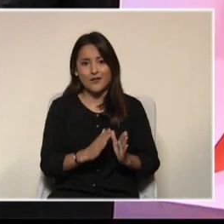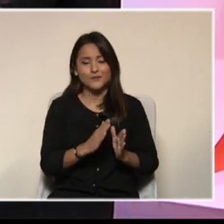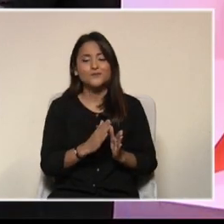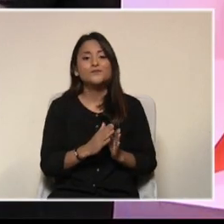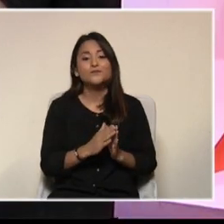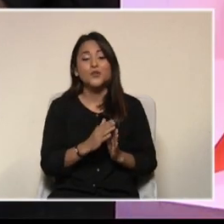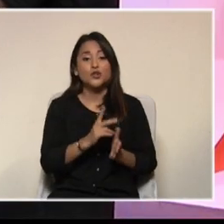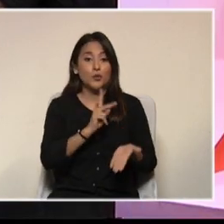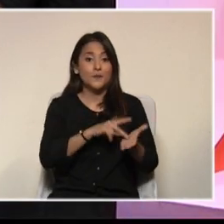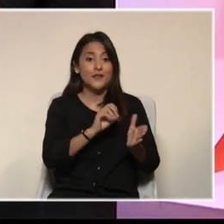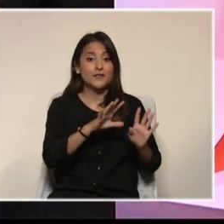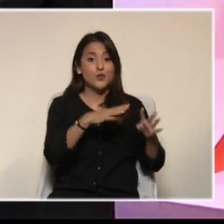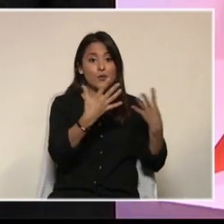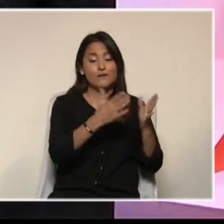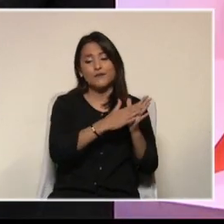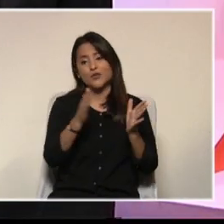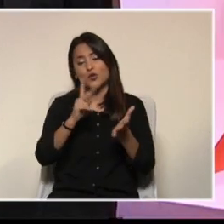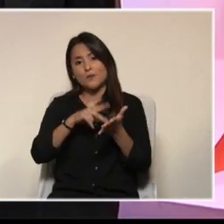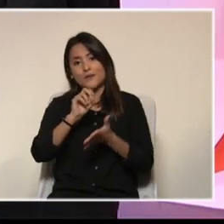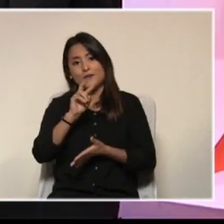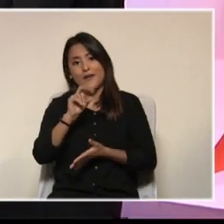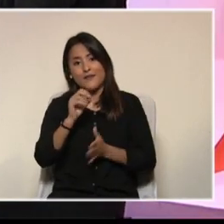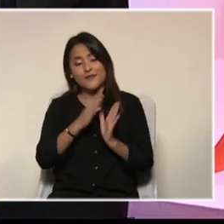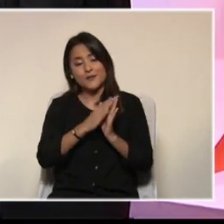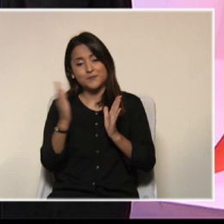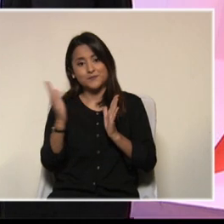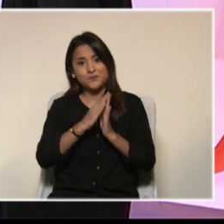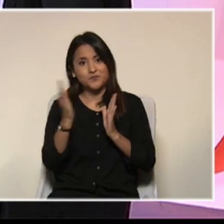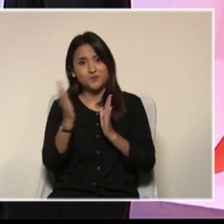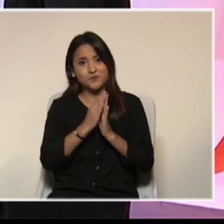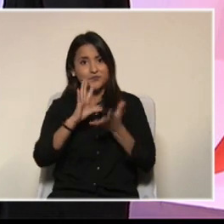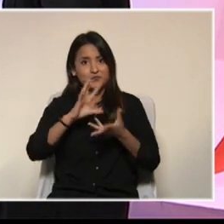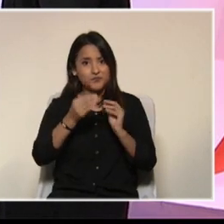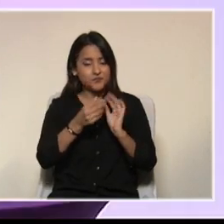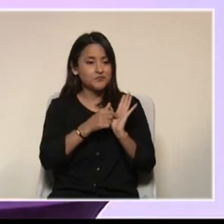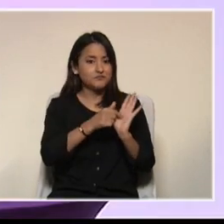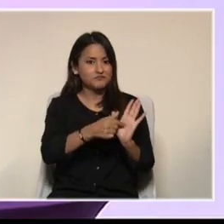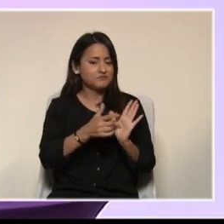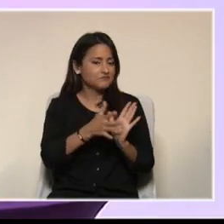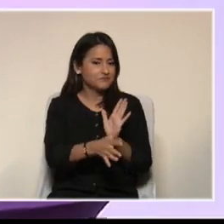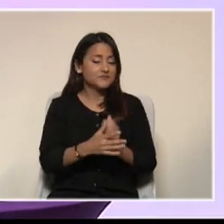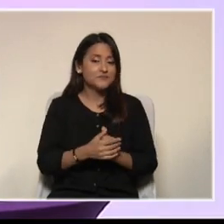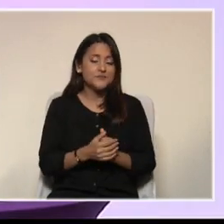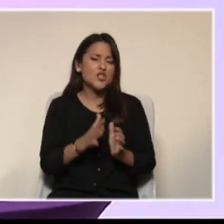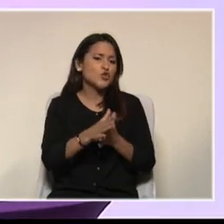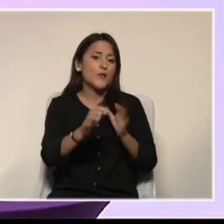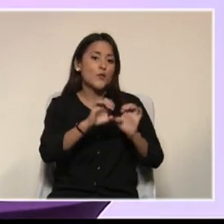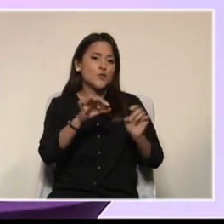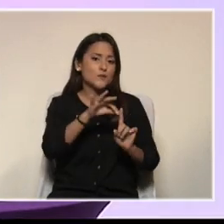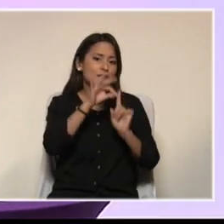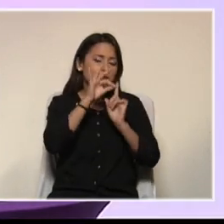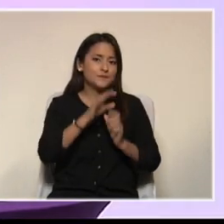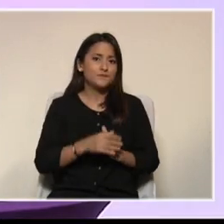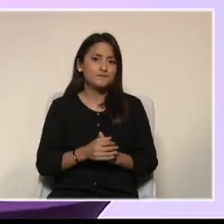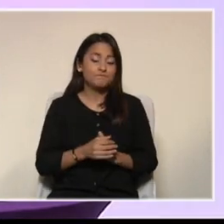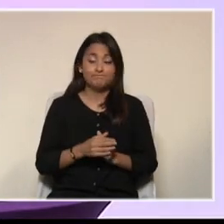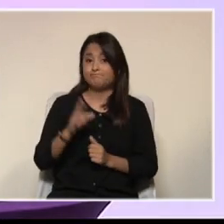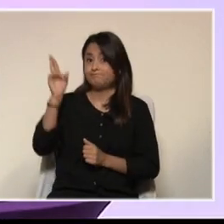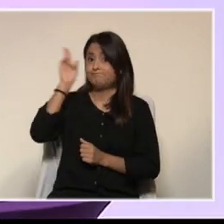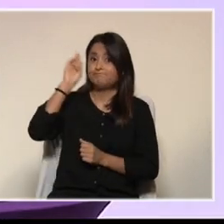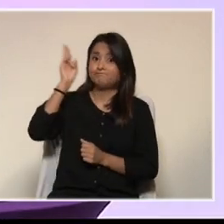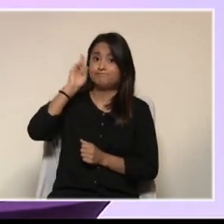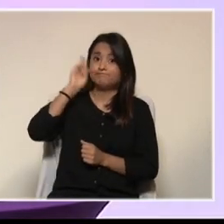forma u otra mucho del saldo orgánico que hoy tenemos en la educación especial. Bueno, ciertamente, José Leonardo, nosotros queremos brindarle a la